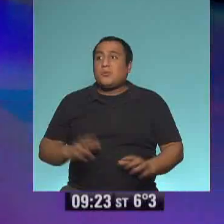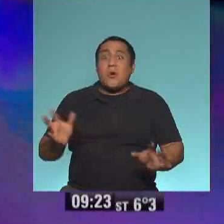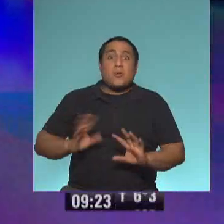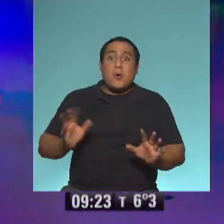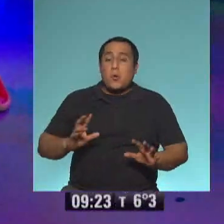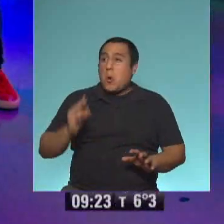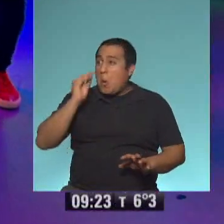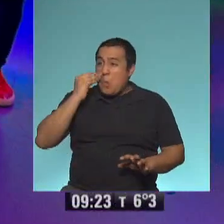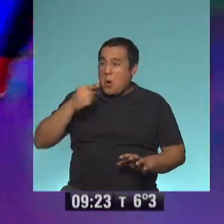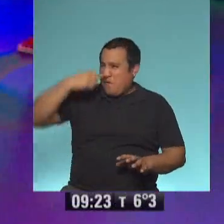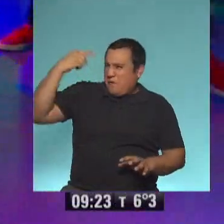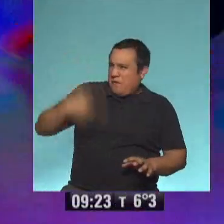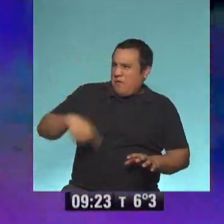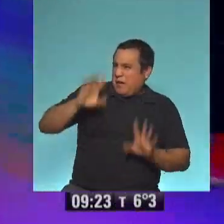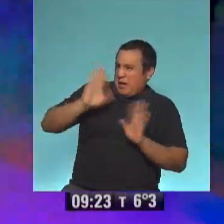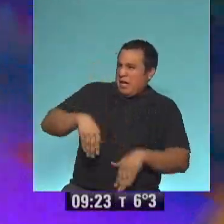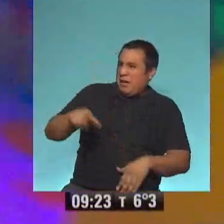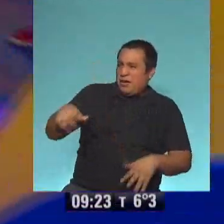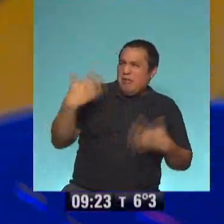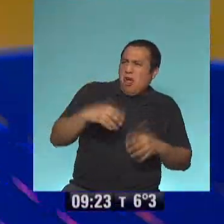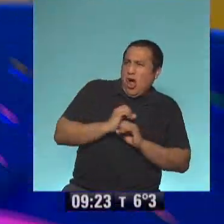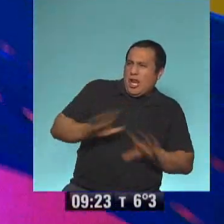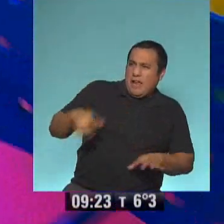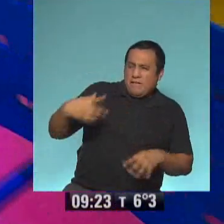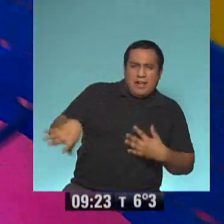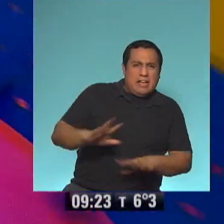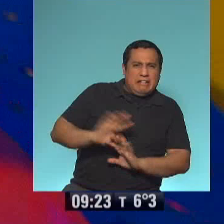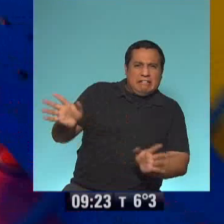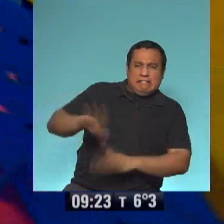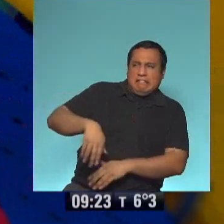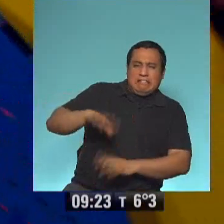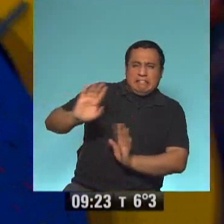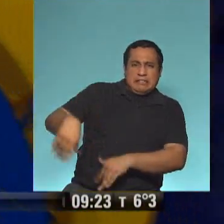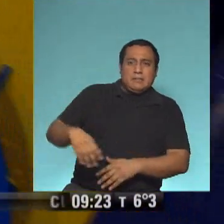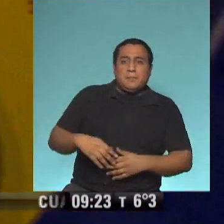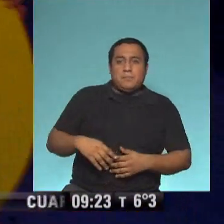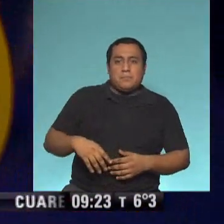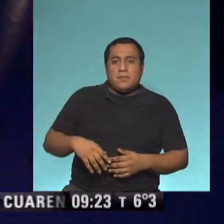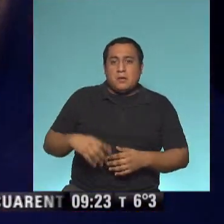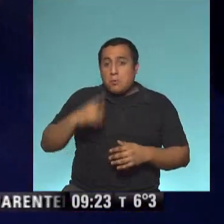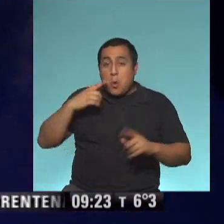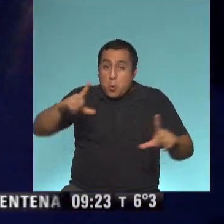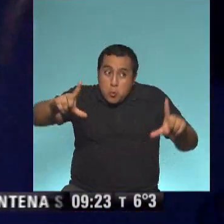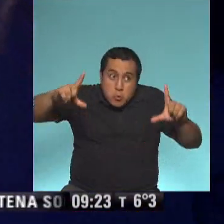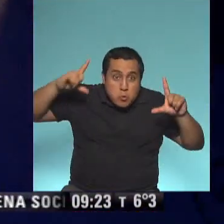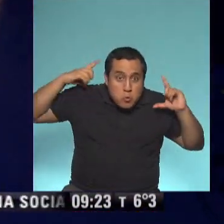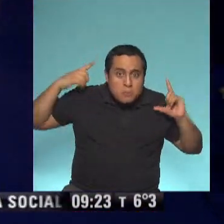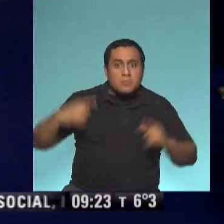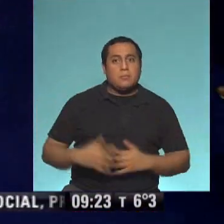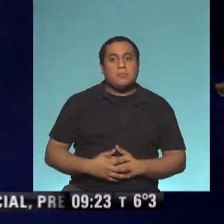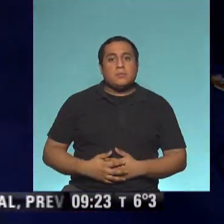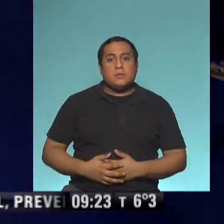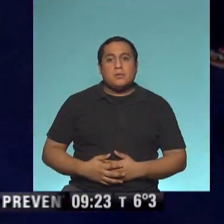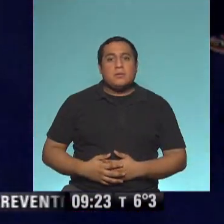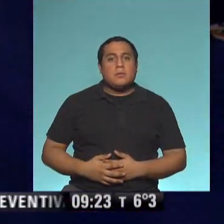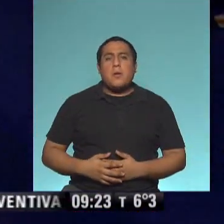¡Qué mono tan feo! ¡Qué mono tan horrible! ¡Ay! ¡Ay, ay, ay, ay! ¡Ay! ¡Ay! ¡Me meto en el túnel! ¿Dónde